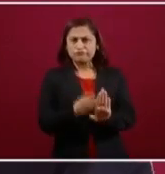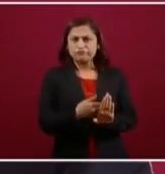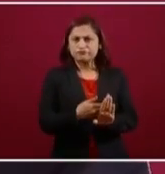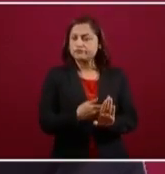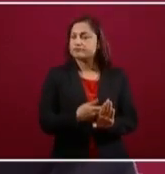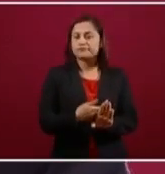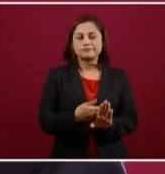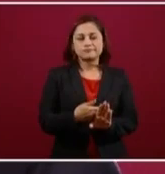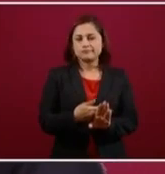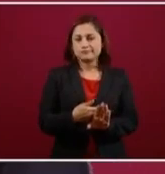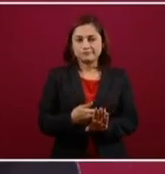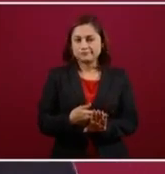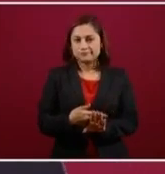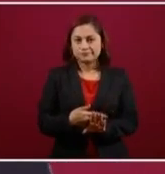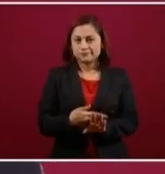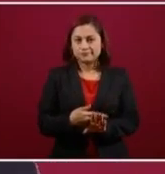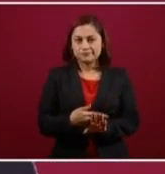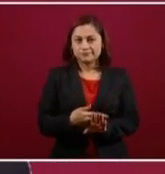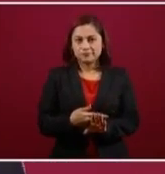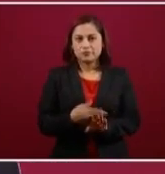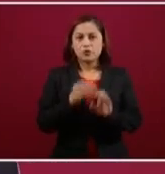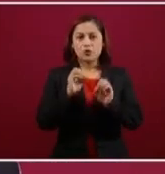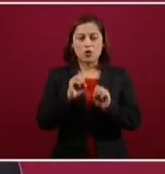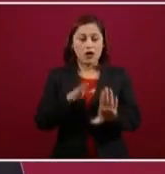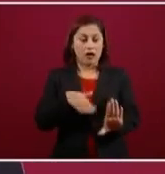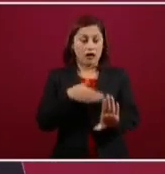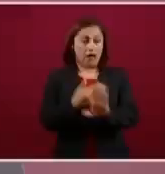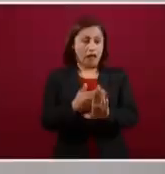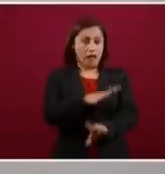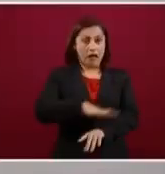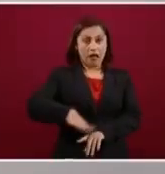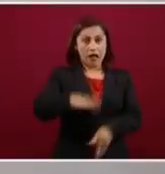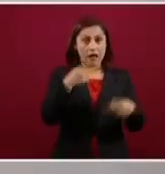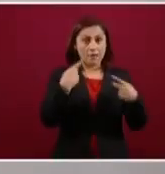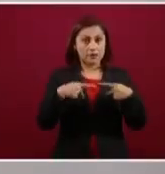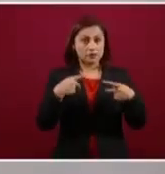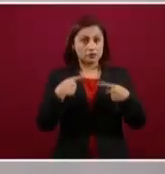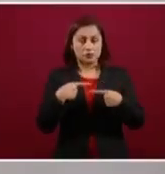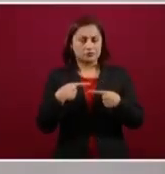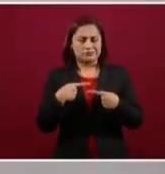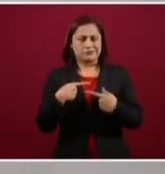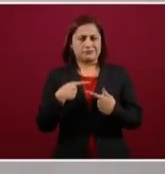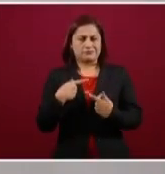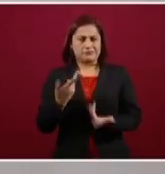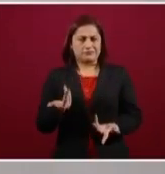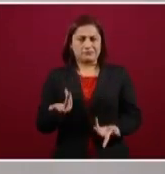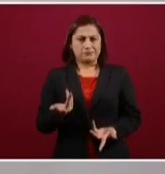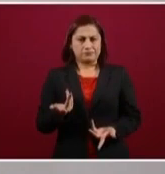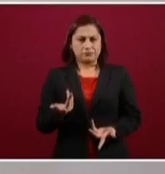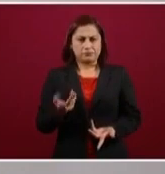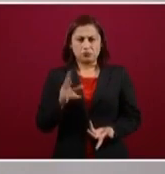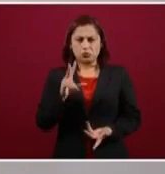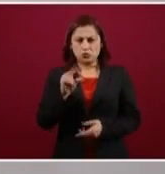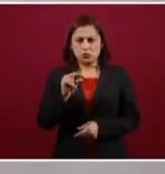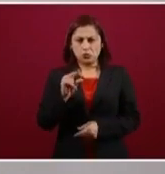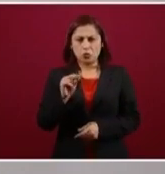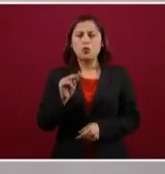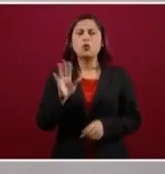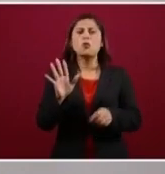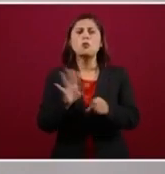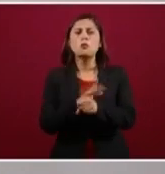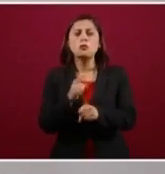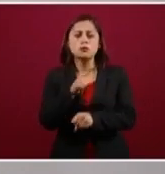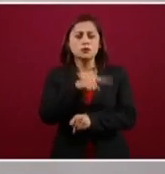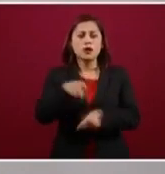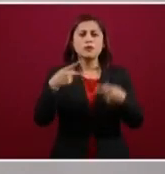ni siquiera a los ciudadanos, porque la gente está muy consciente,